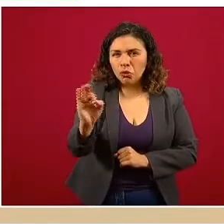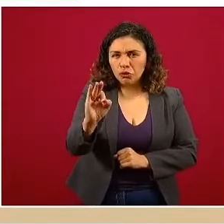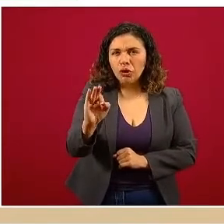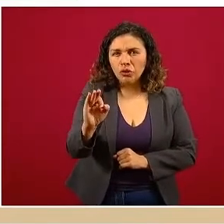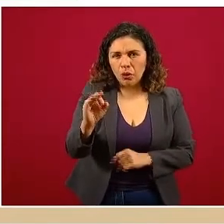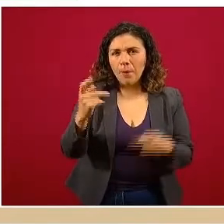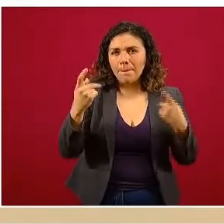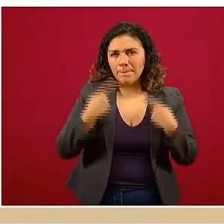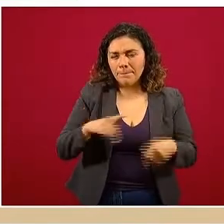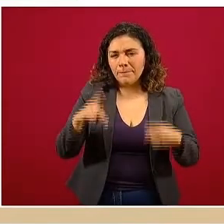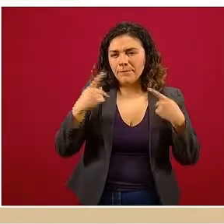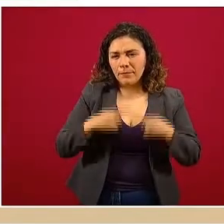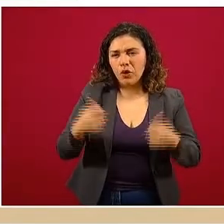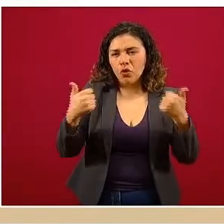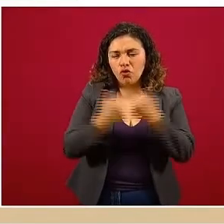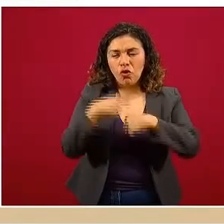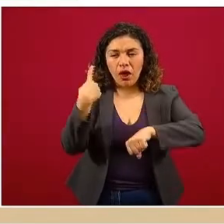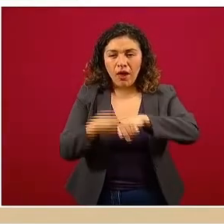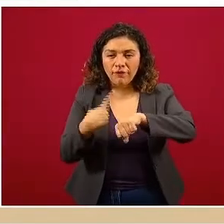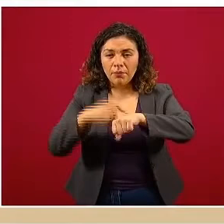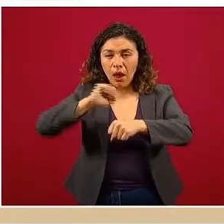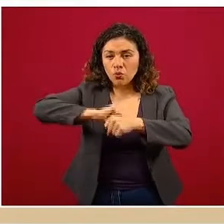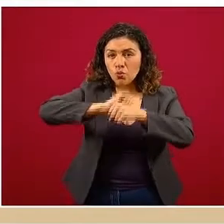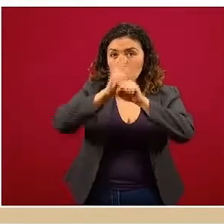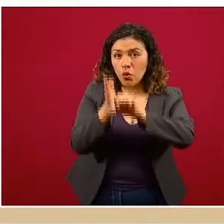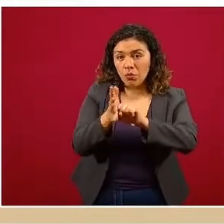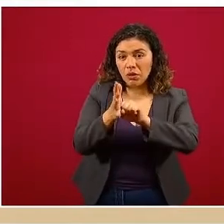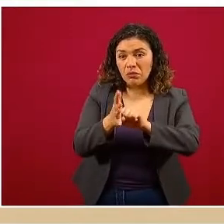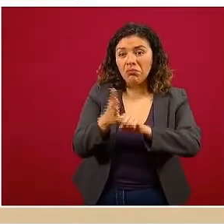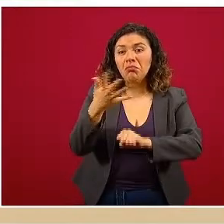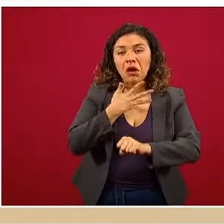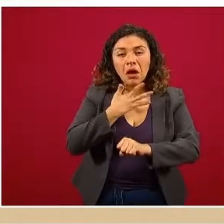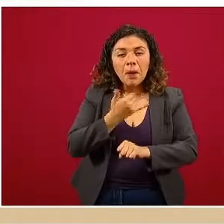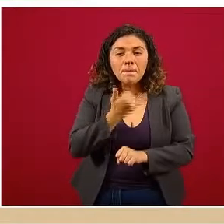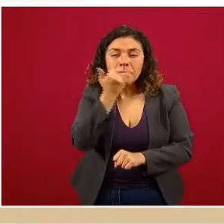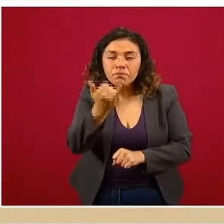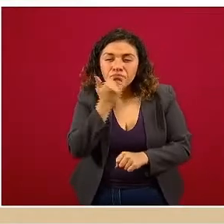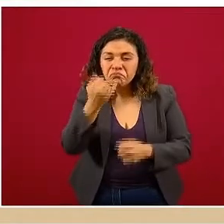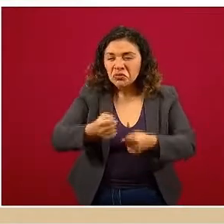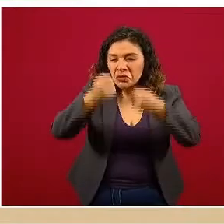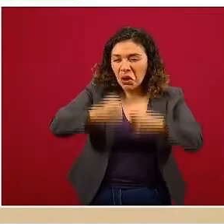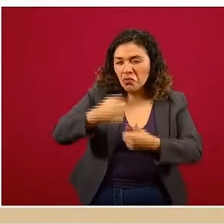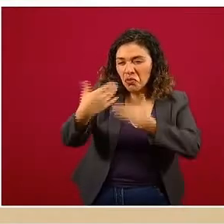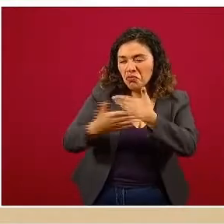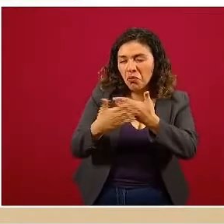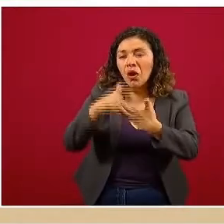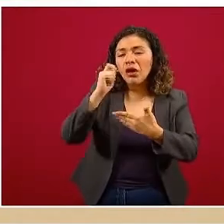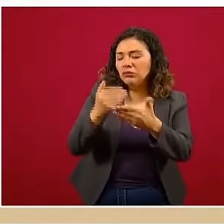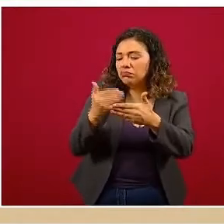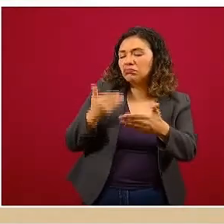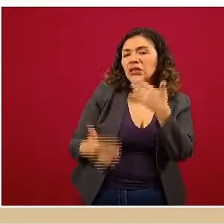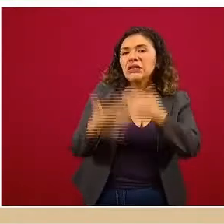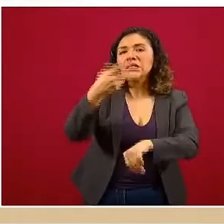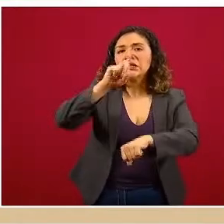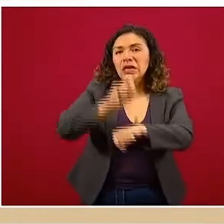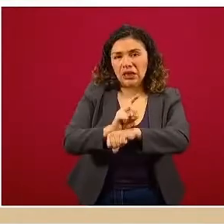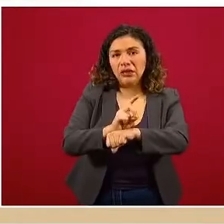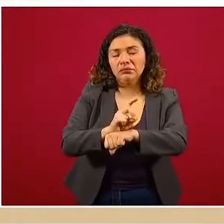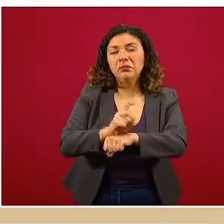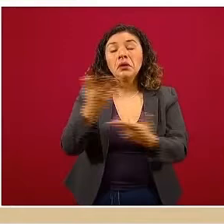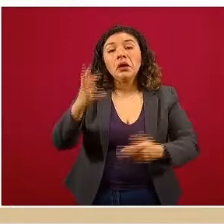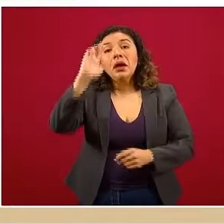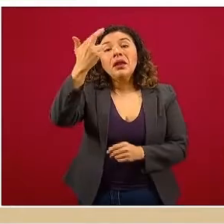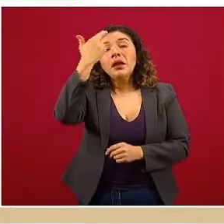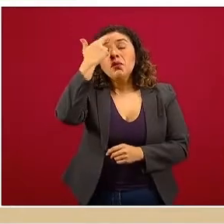los casos de la epidemia de COVID que han sido estimados son de los últimos 15 días. Y recordemos